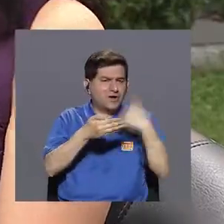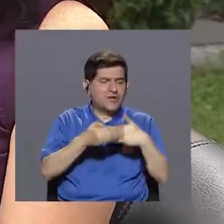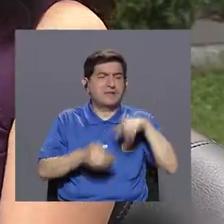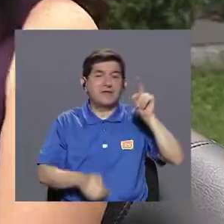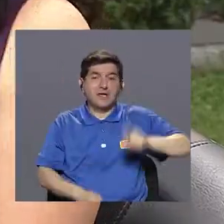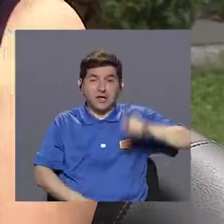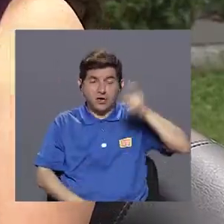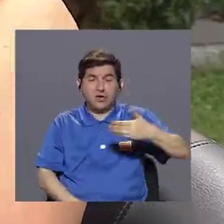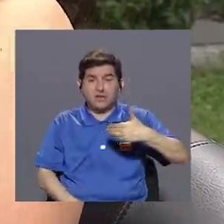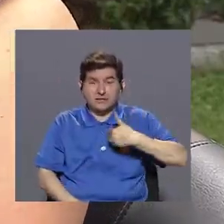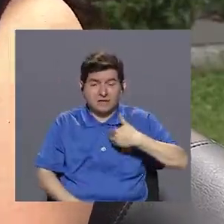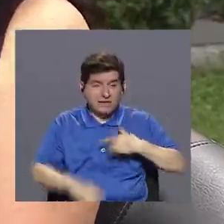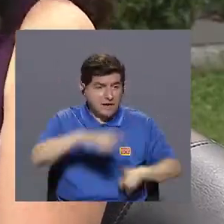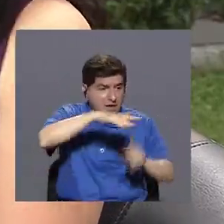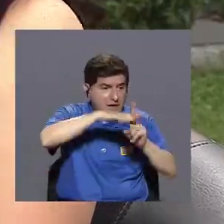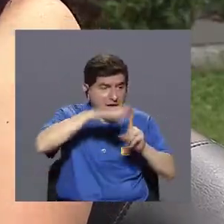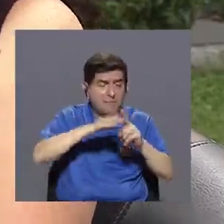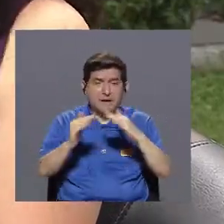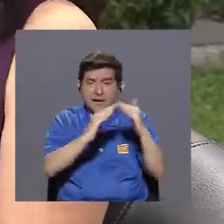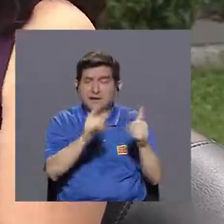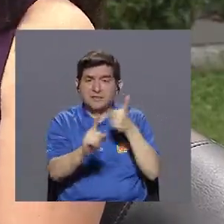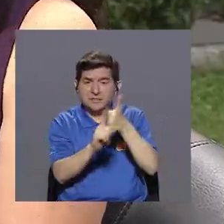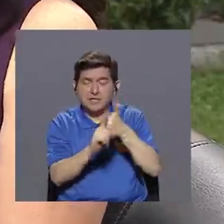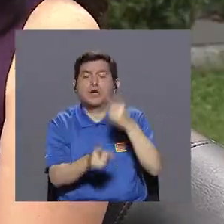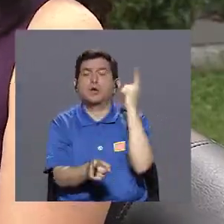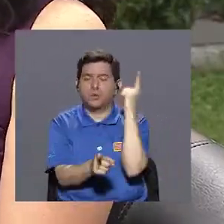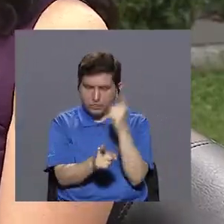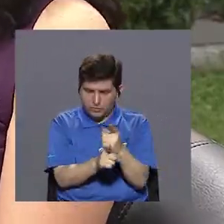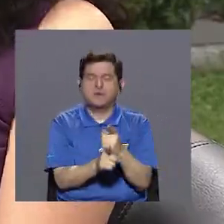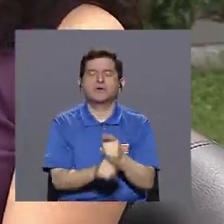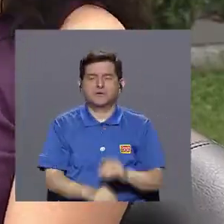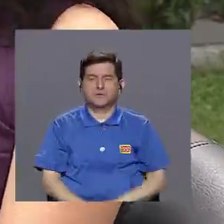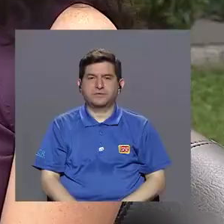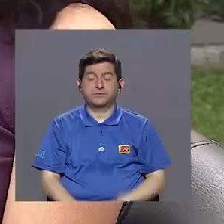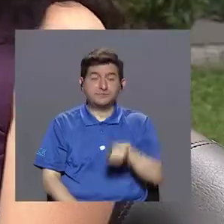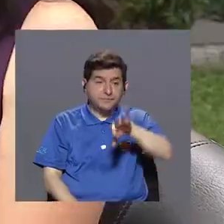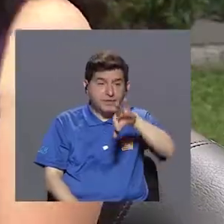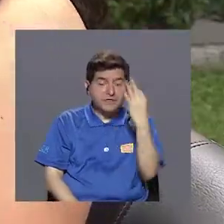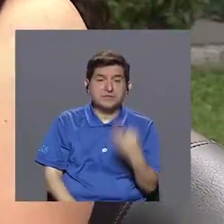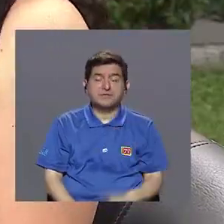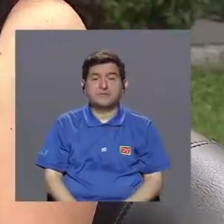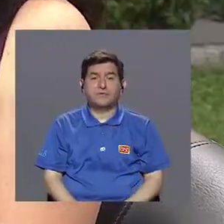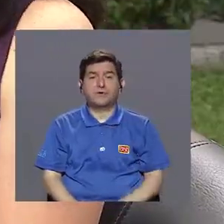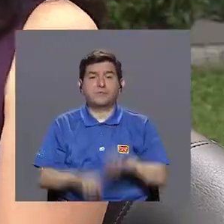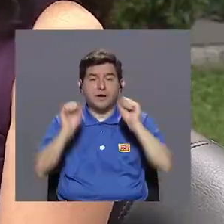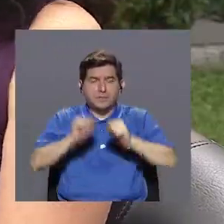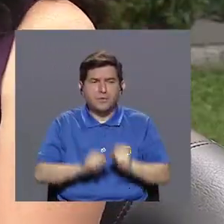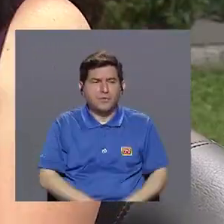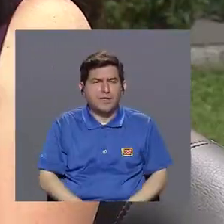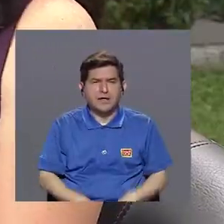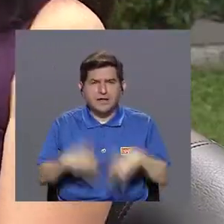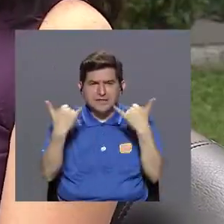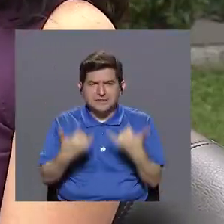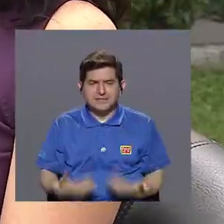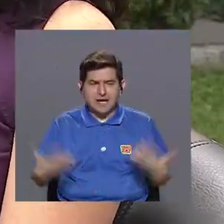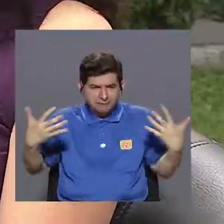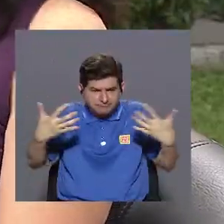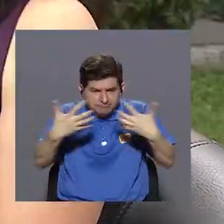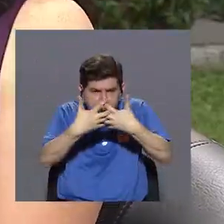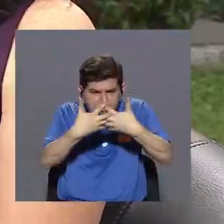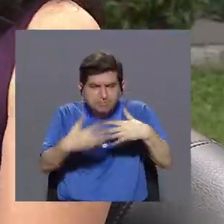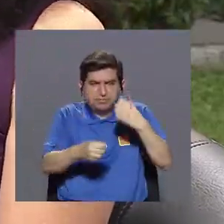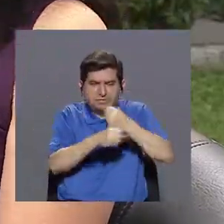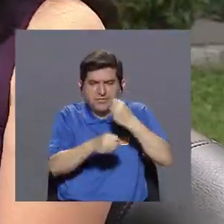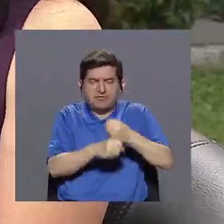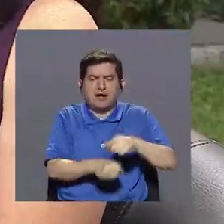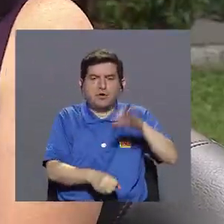con las necesidades que han surgido de esas mismas comunidades. Correcto. Y que se ha logrado, pues, armar, por decirlo así, el